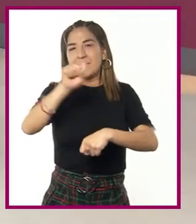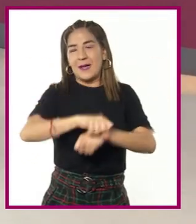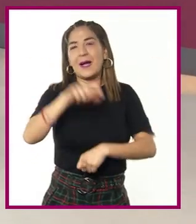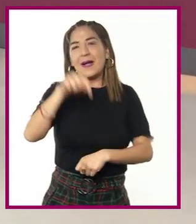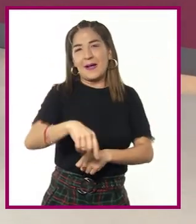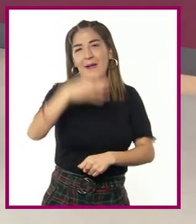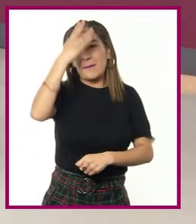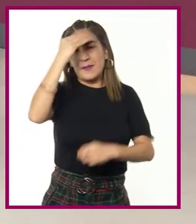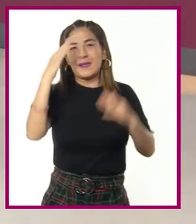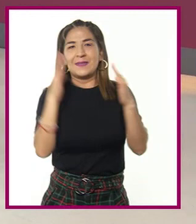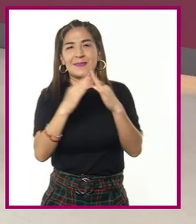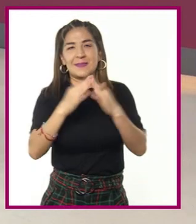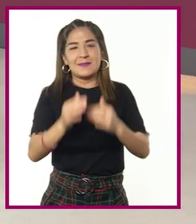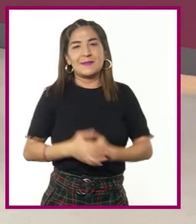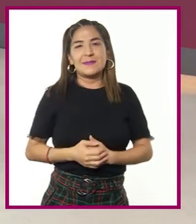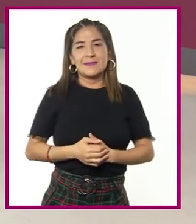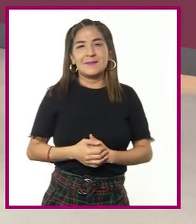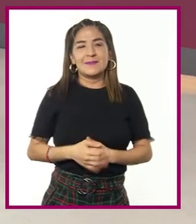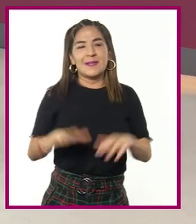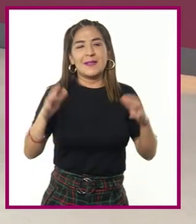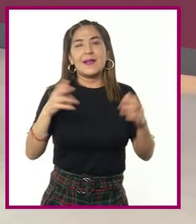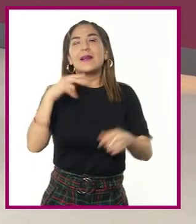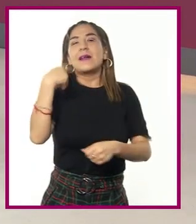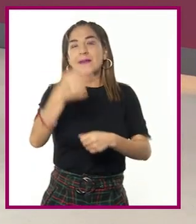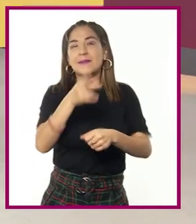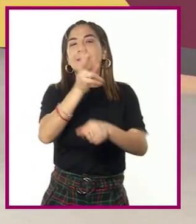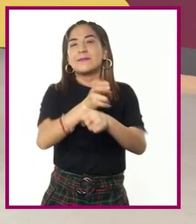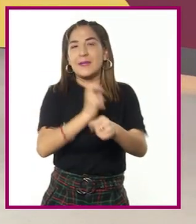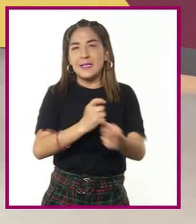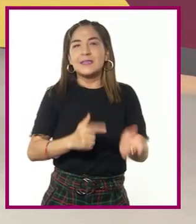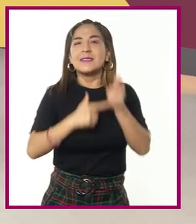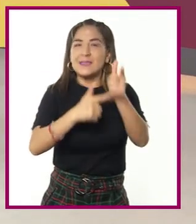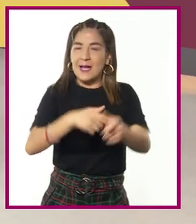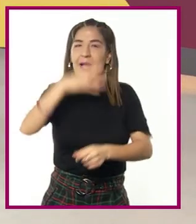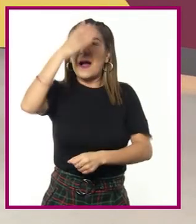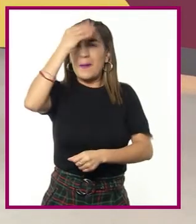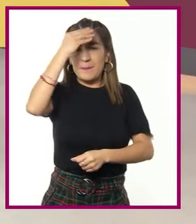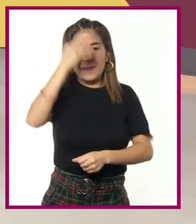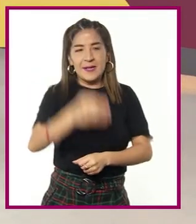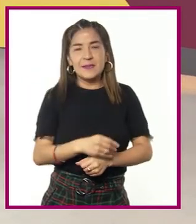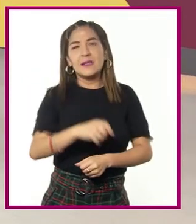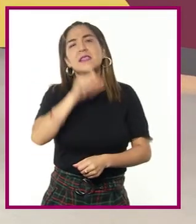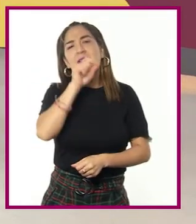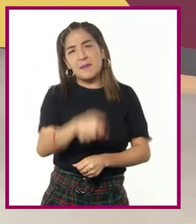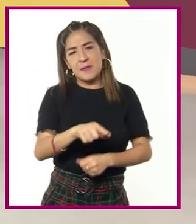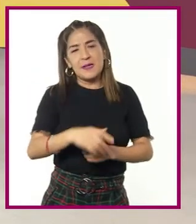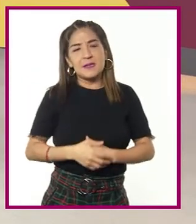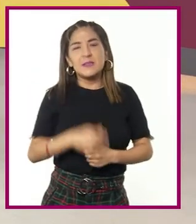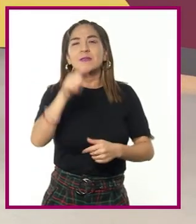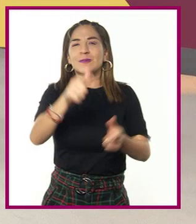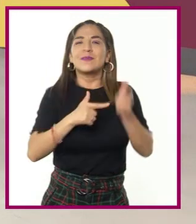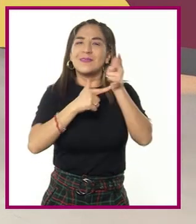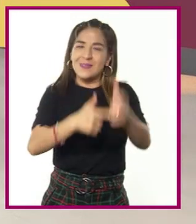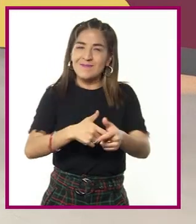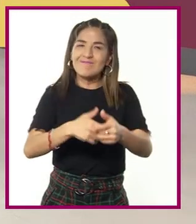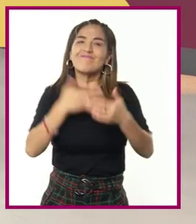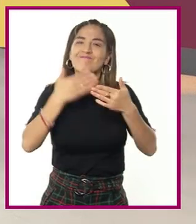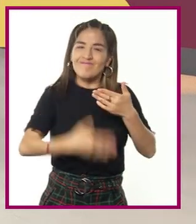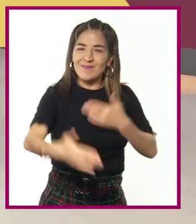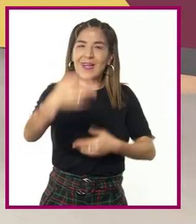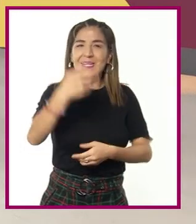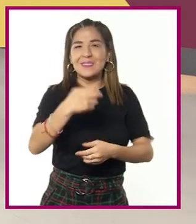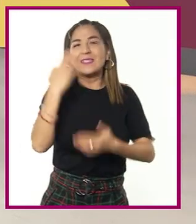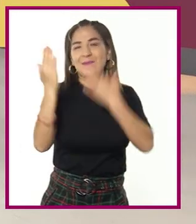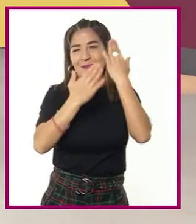aquí en Aprende en Casa. Les invito a que continúen aprendiendo y, por supuesto, a que sigamos adelante en este